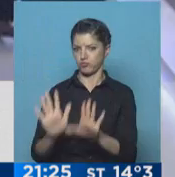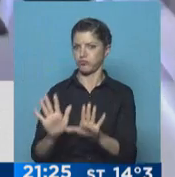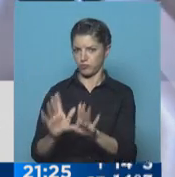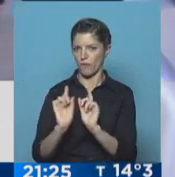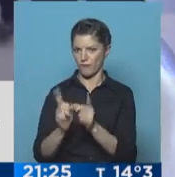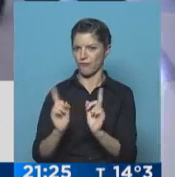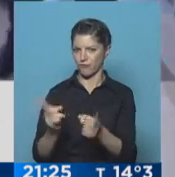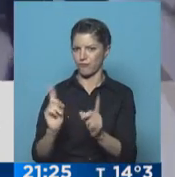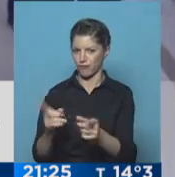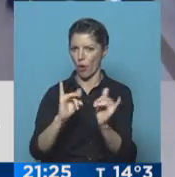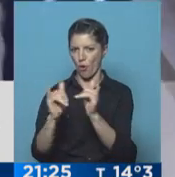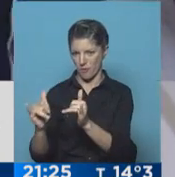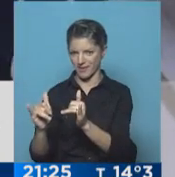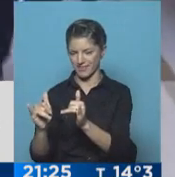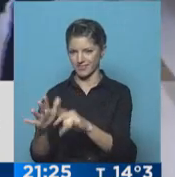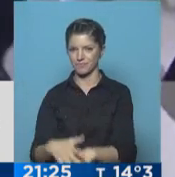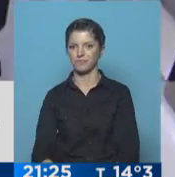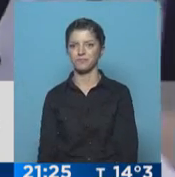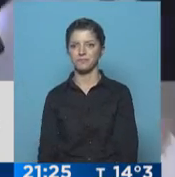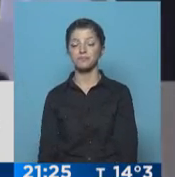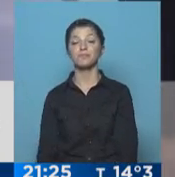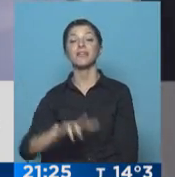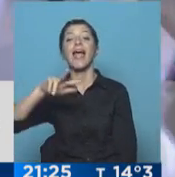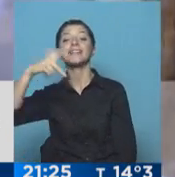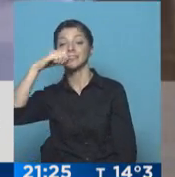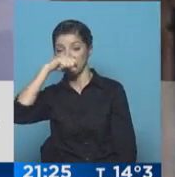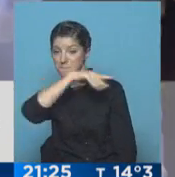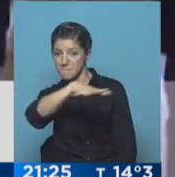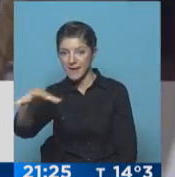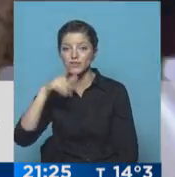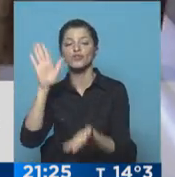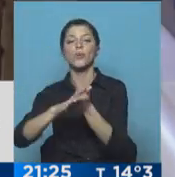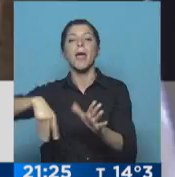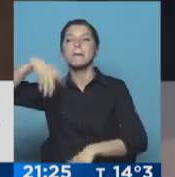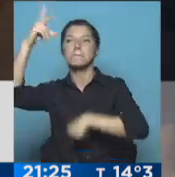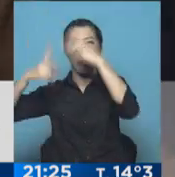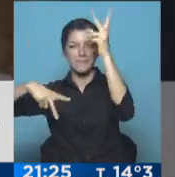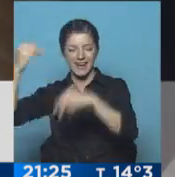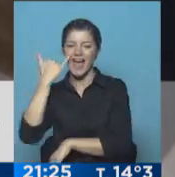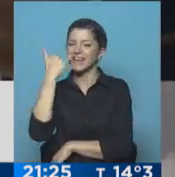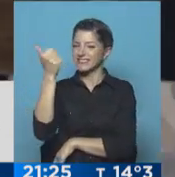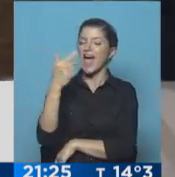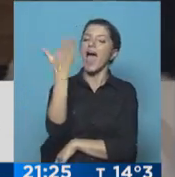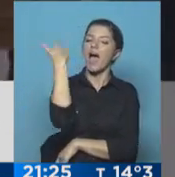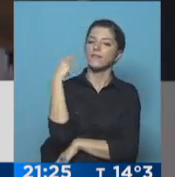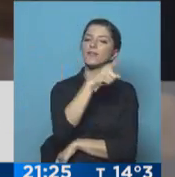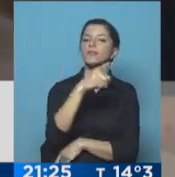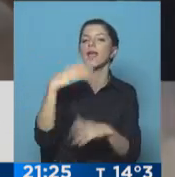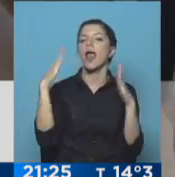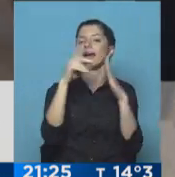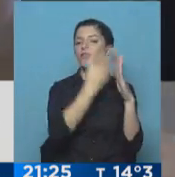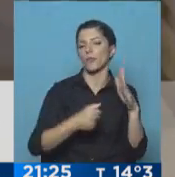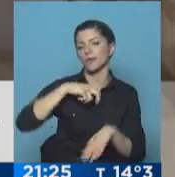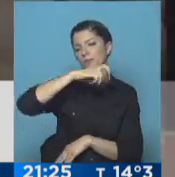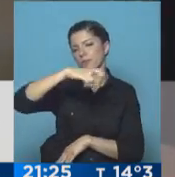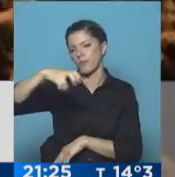están muchísimos de ellos. El tercer patio es el patio de las Palmeras, ya ha recorrido parte de la Casa de Gobierno.